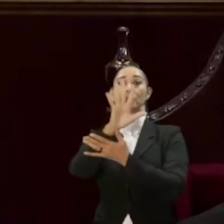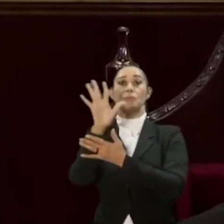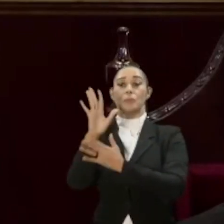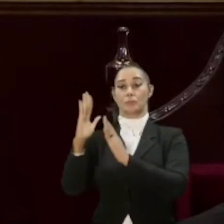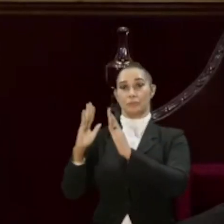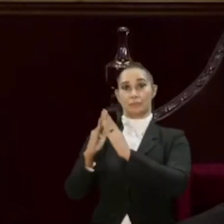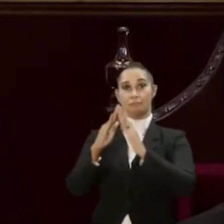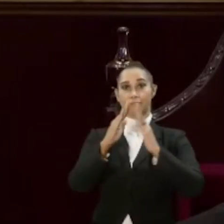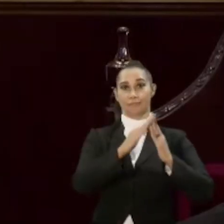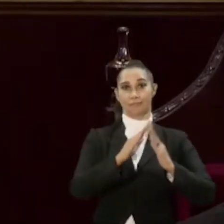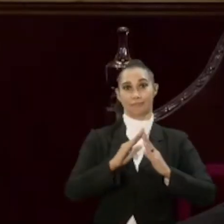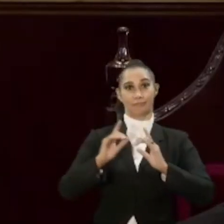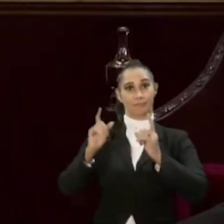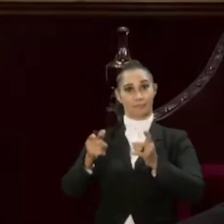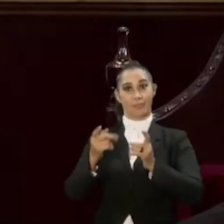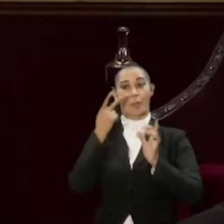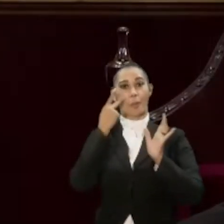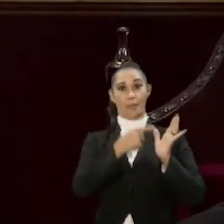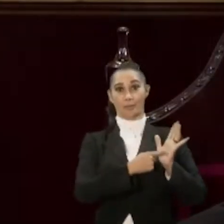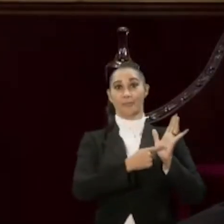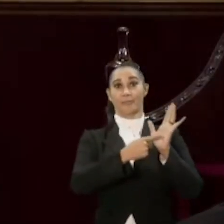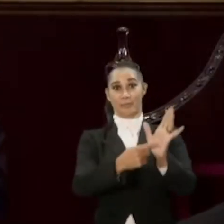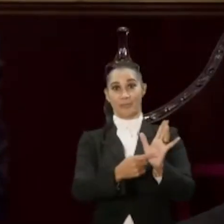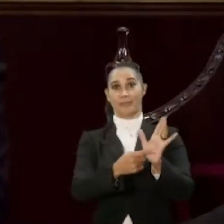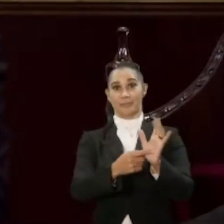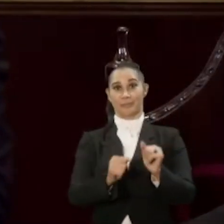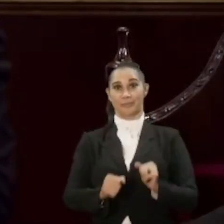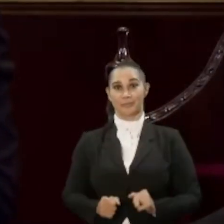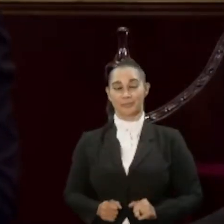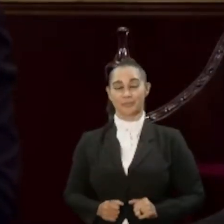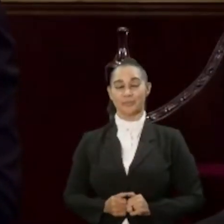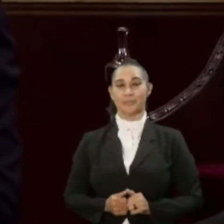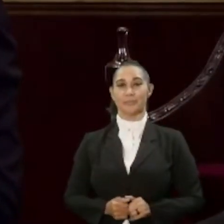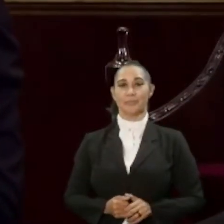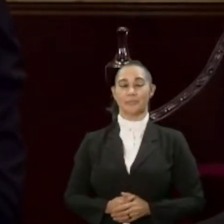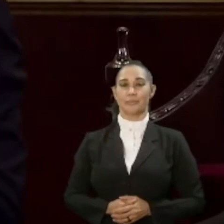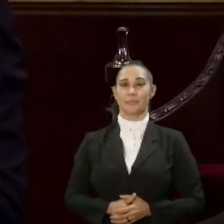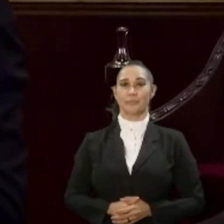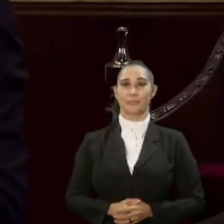3.255 viviendas. Para que vean la magnitud de esto,